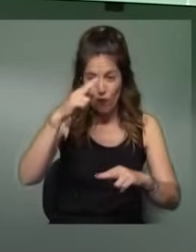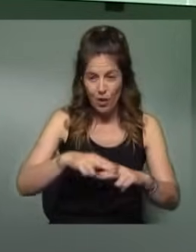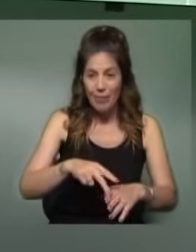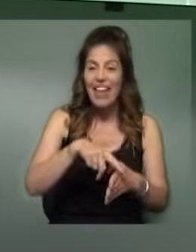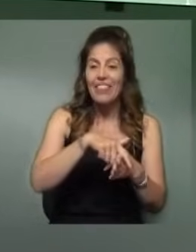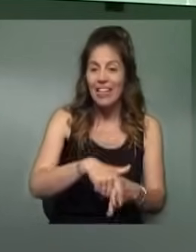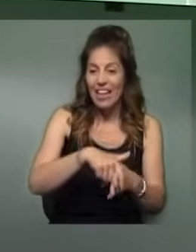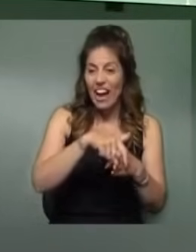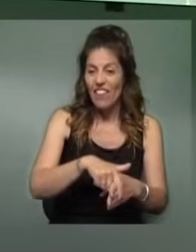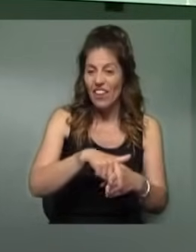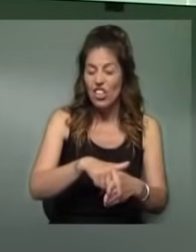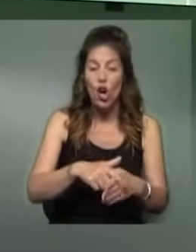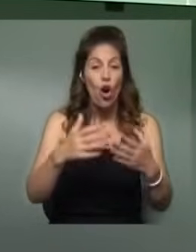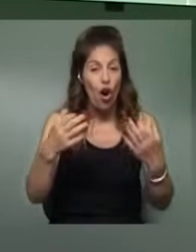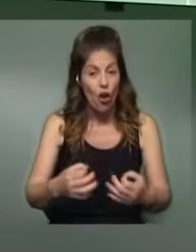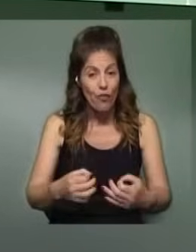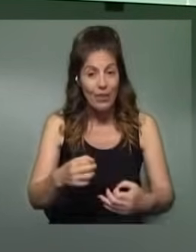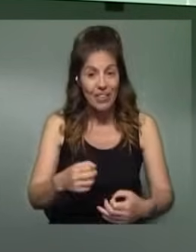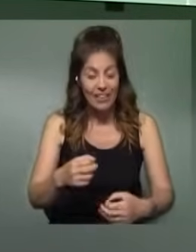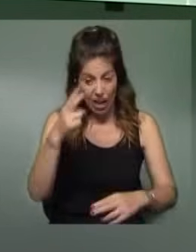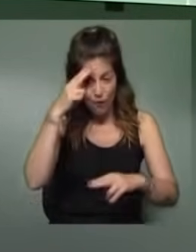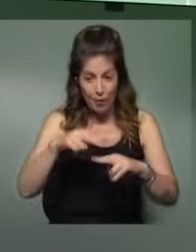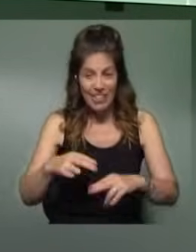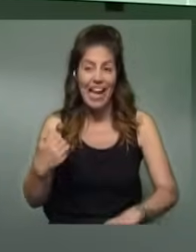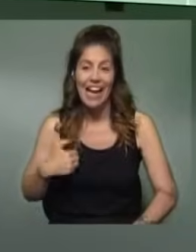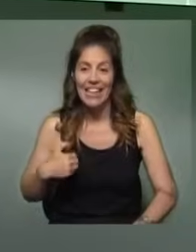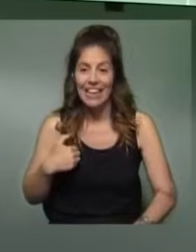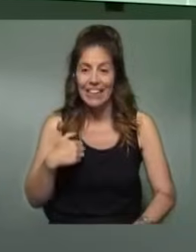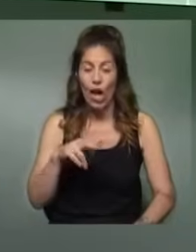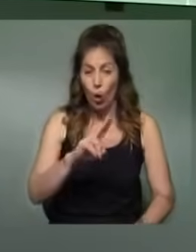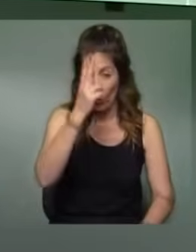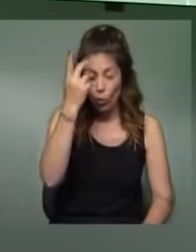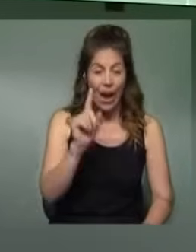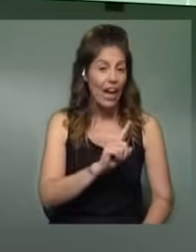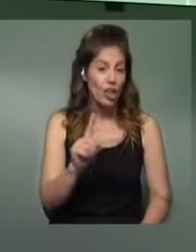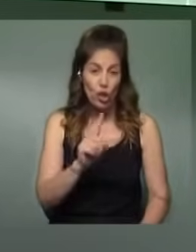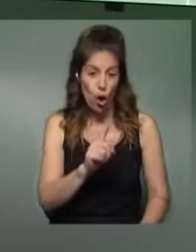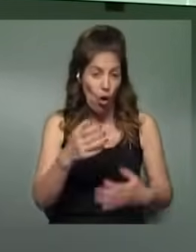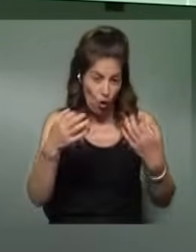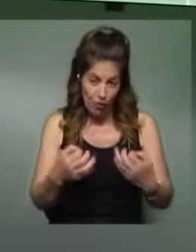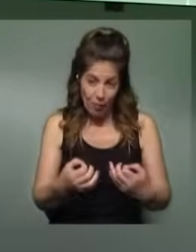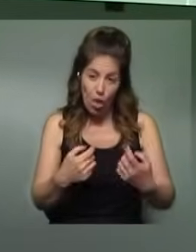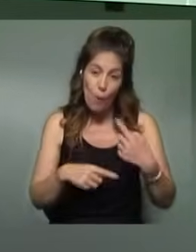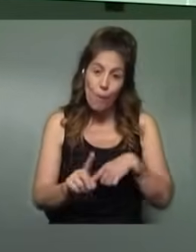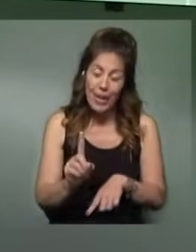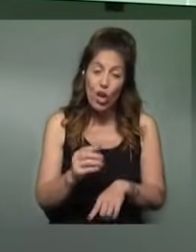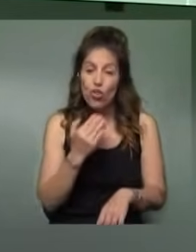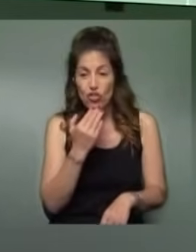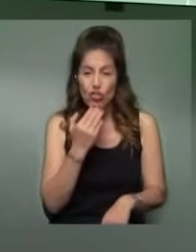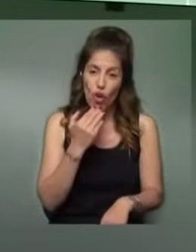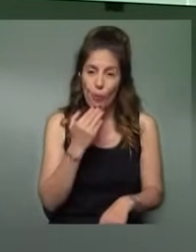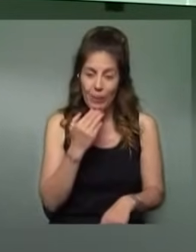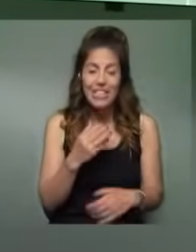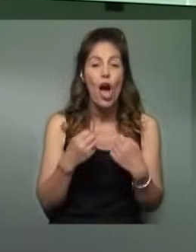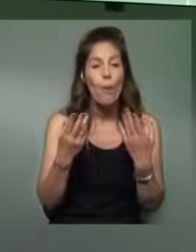equina tras la confirmación de casos en Argentina Claro en Uruguay todavía no hay o por ahora no hay casos confirmados Pero hay cuadros sospechosos y por